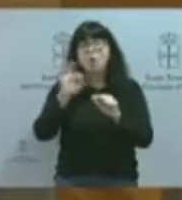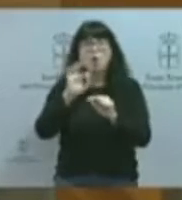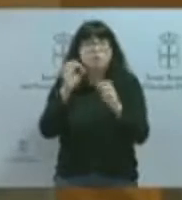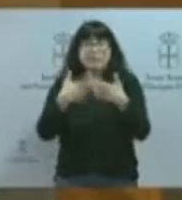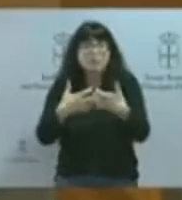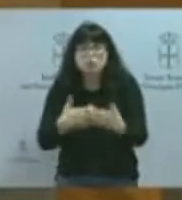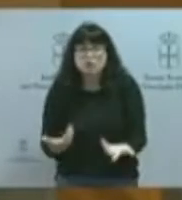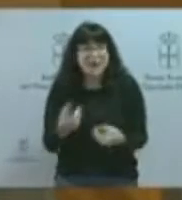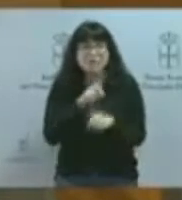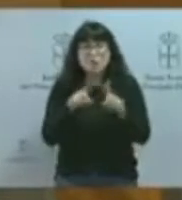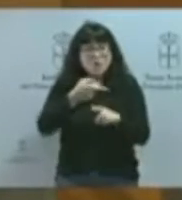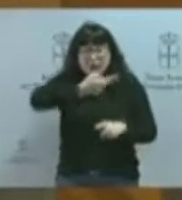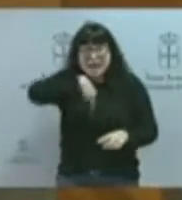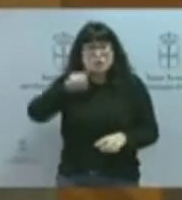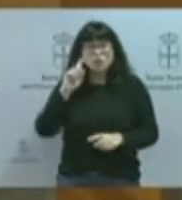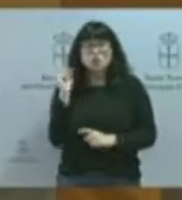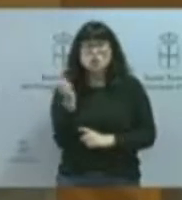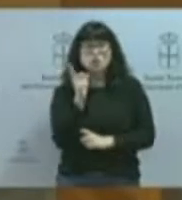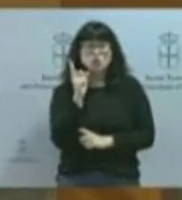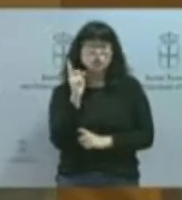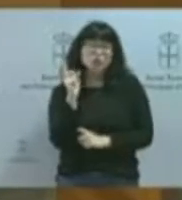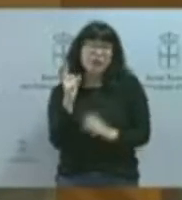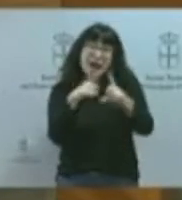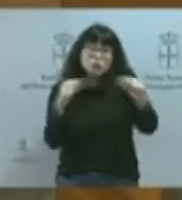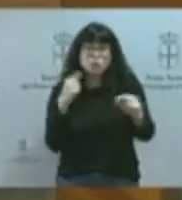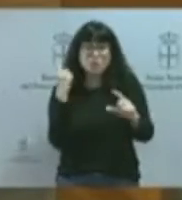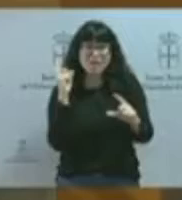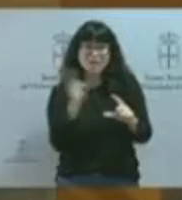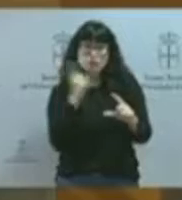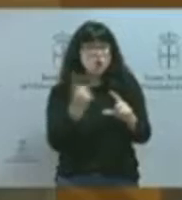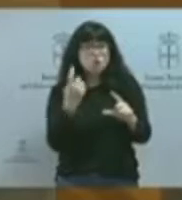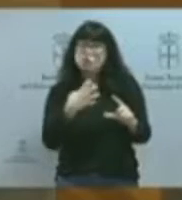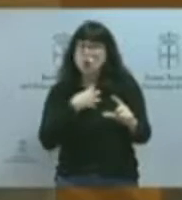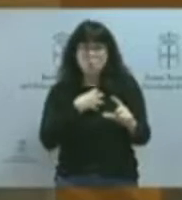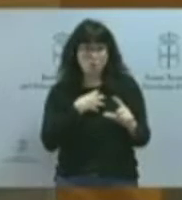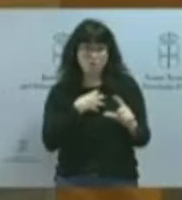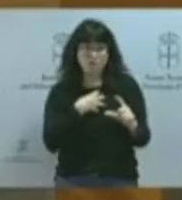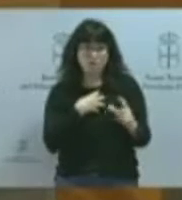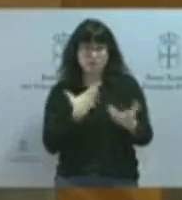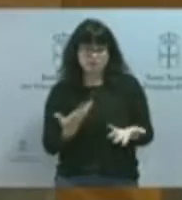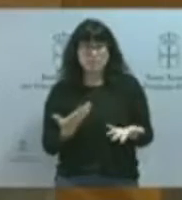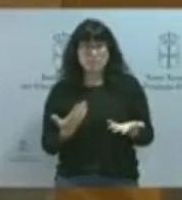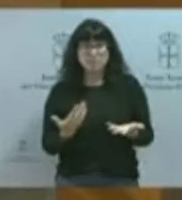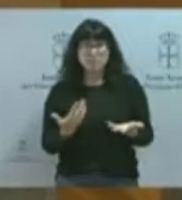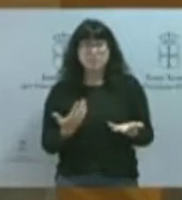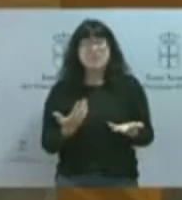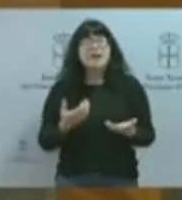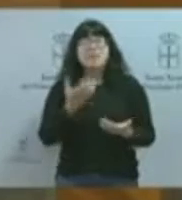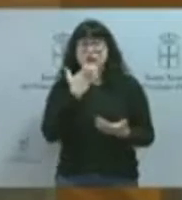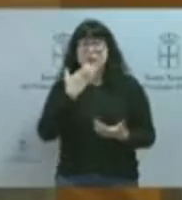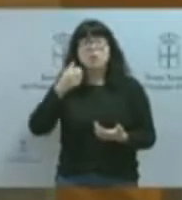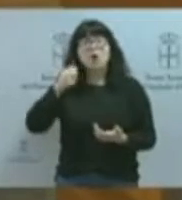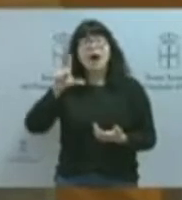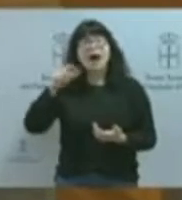hipócrita en este sentido, reconocer que lo que funciona, lo hemos visto en el caso de Alcoa, funciona en la presión social, por supuesto, apoyo total a